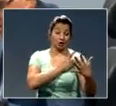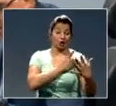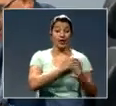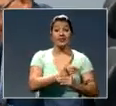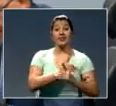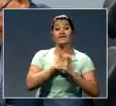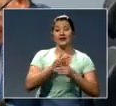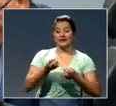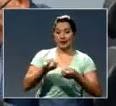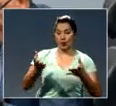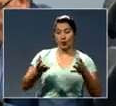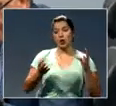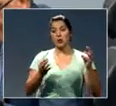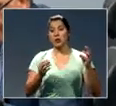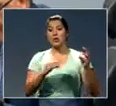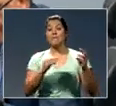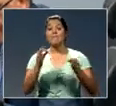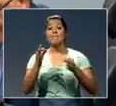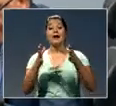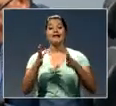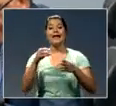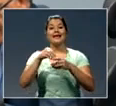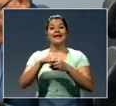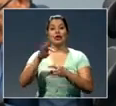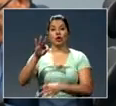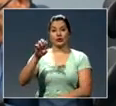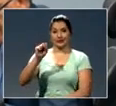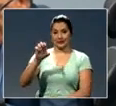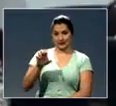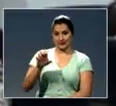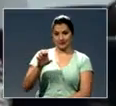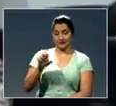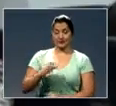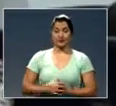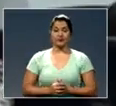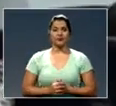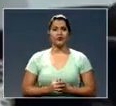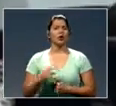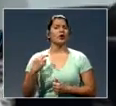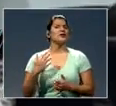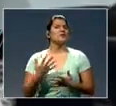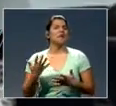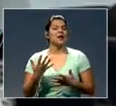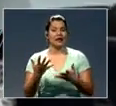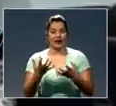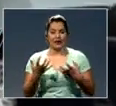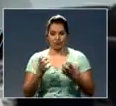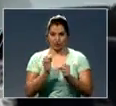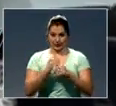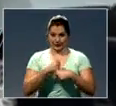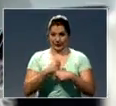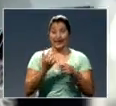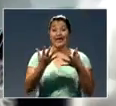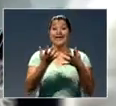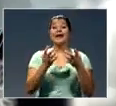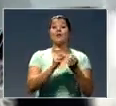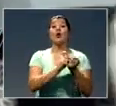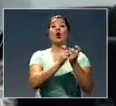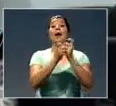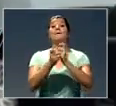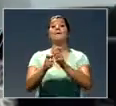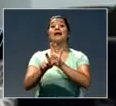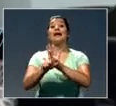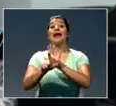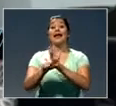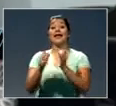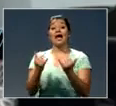Defensa Pública y de los magistrados del Tribunal Supremo de Elecciones. Lo que pretende es modificar la ley orgánica del